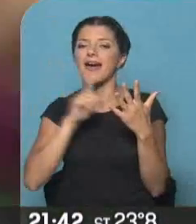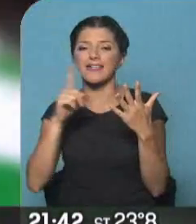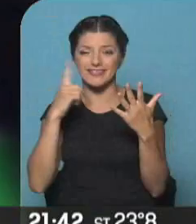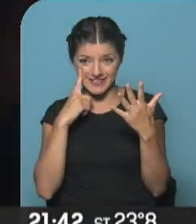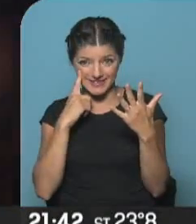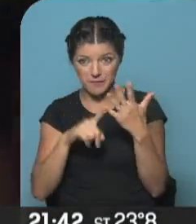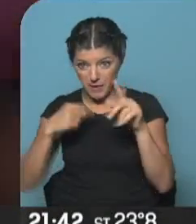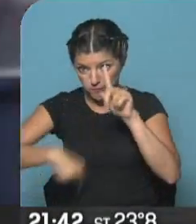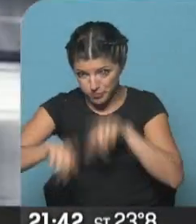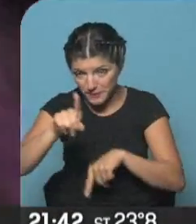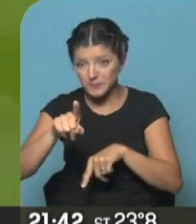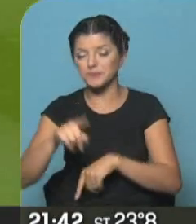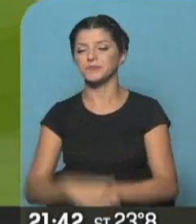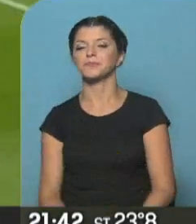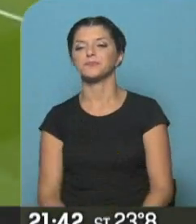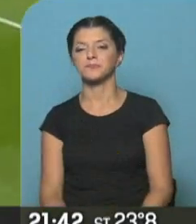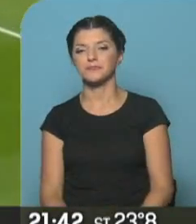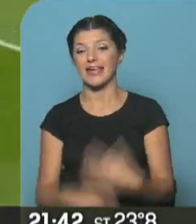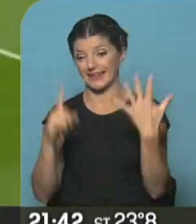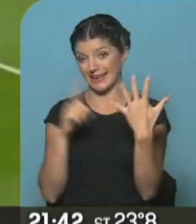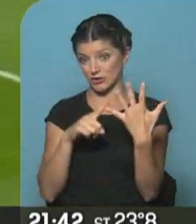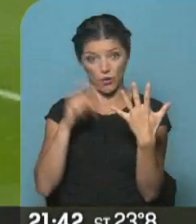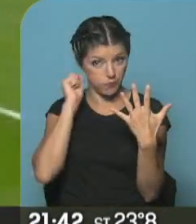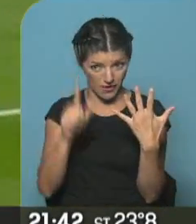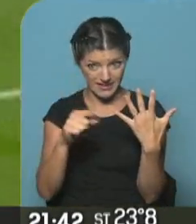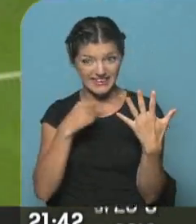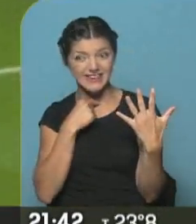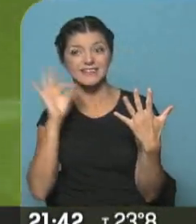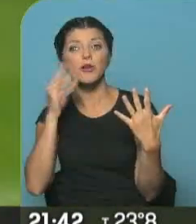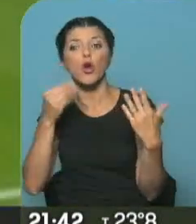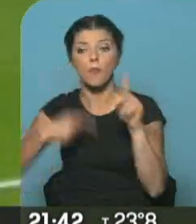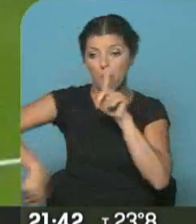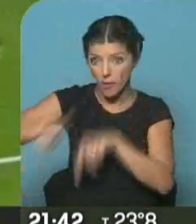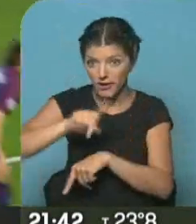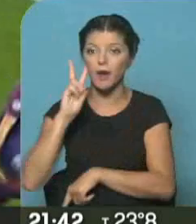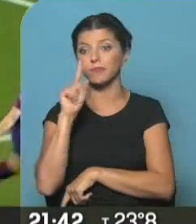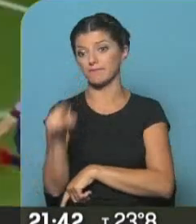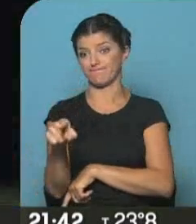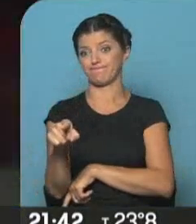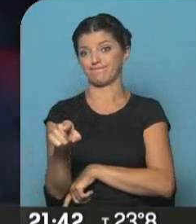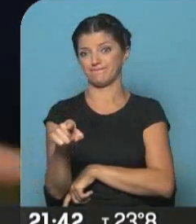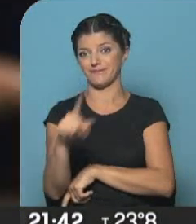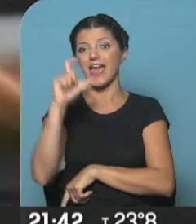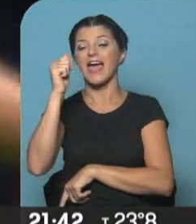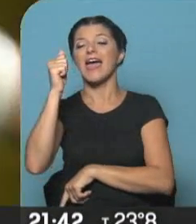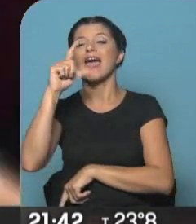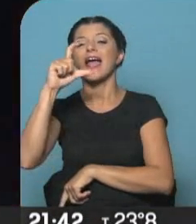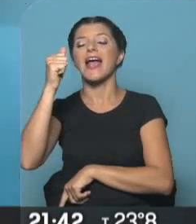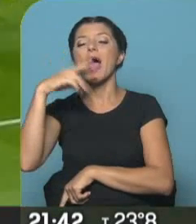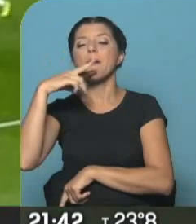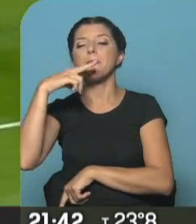palo para marcar el quinto. ¿Quieren saber cómo se le pega de volea? Así, como le da Edinson Cavani. Palo y